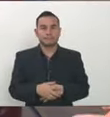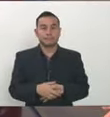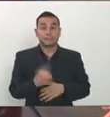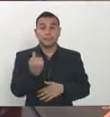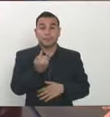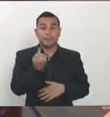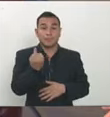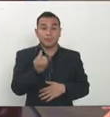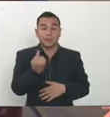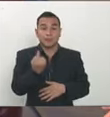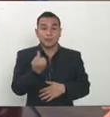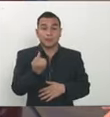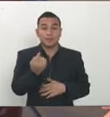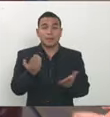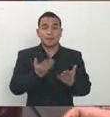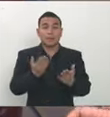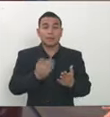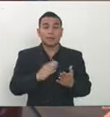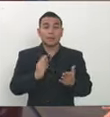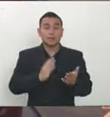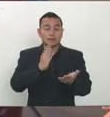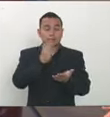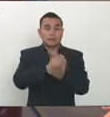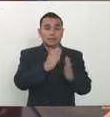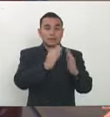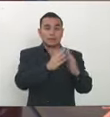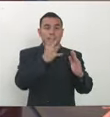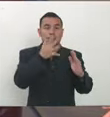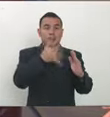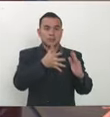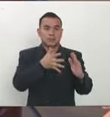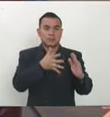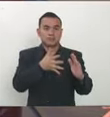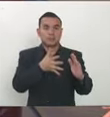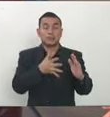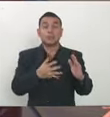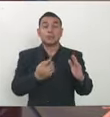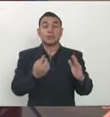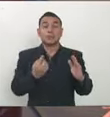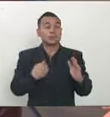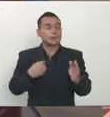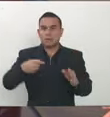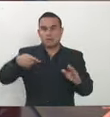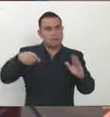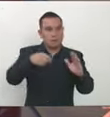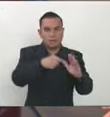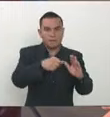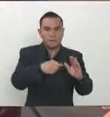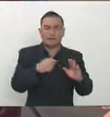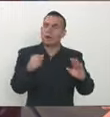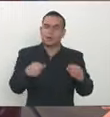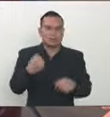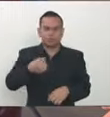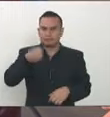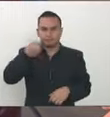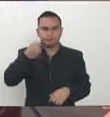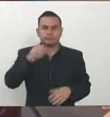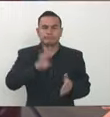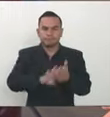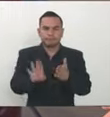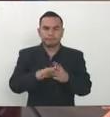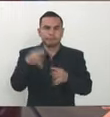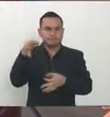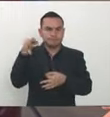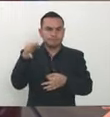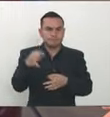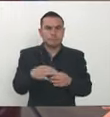personas enviadas, que han sido enviadas a casa sin sueldo por algunos empresarios que no han tenido conciencia en esta crisis,